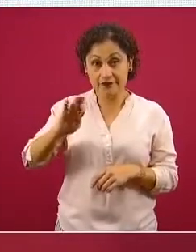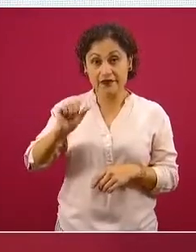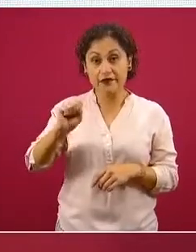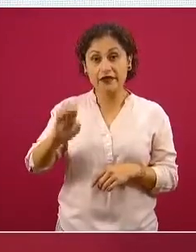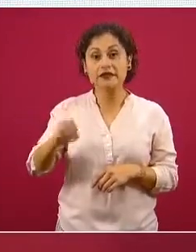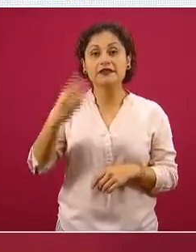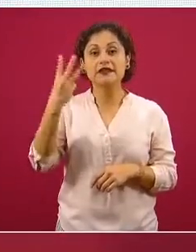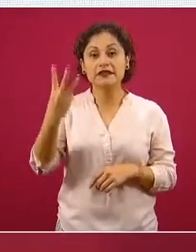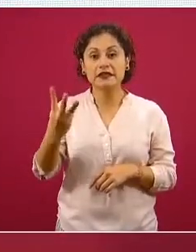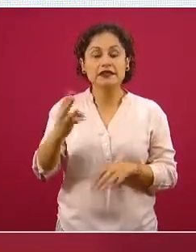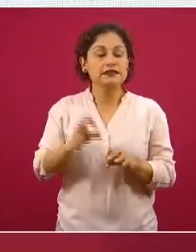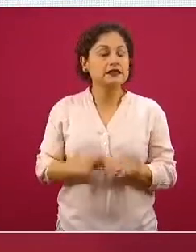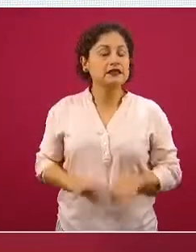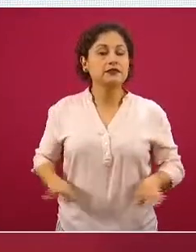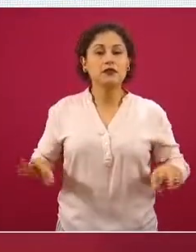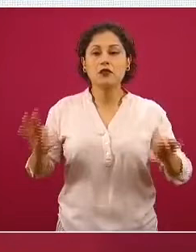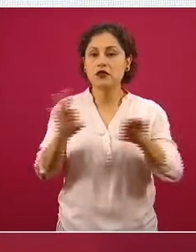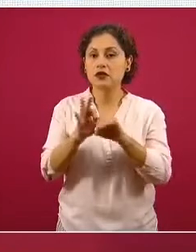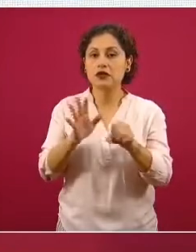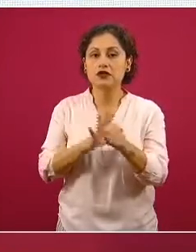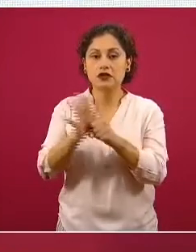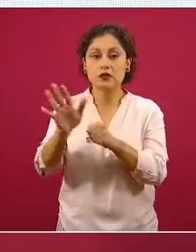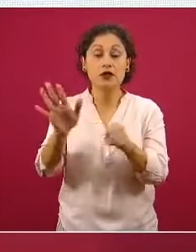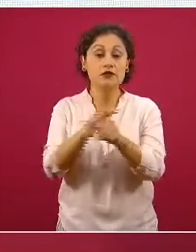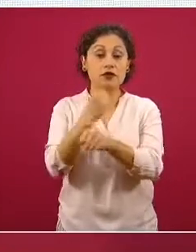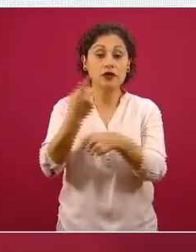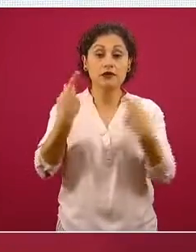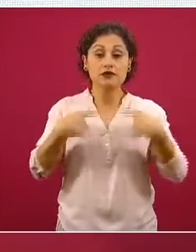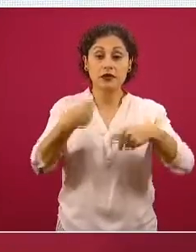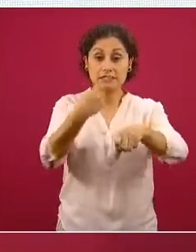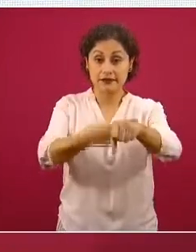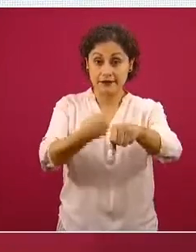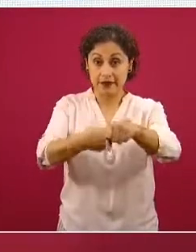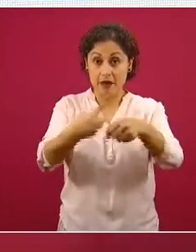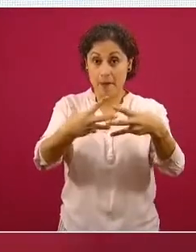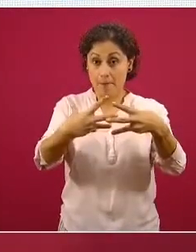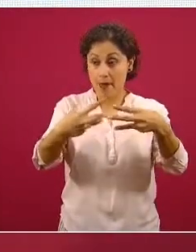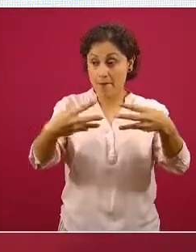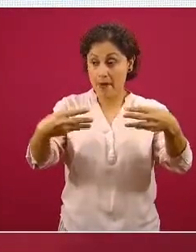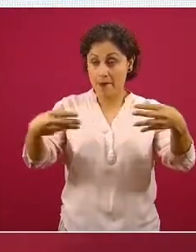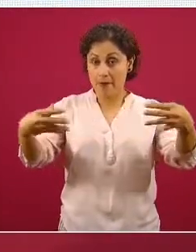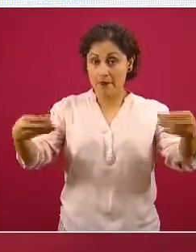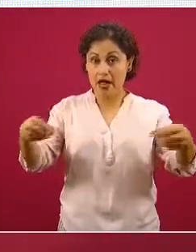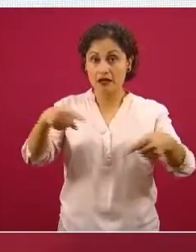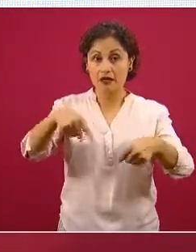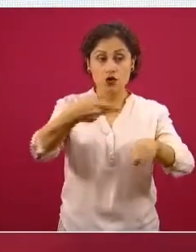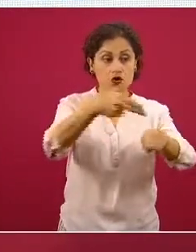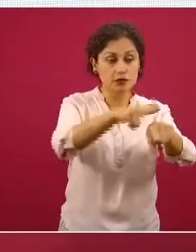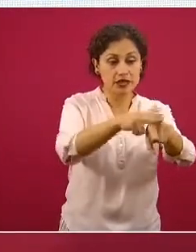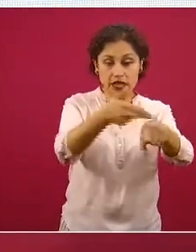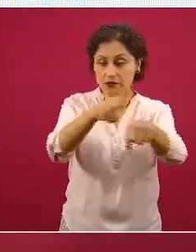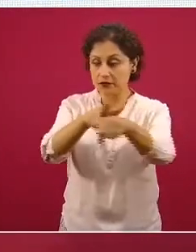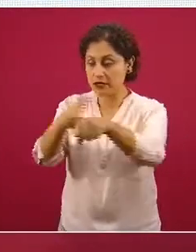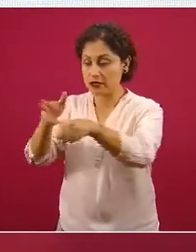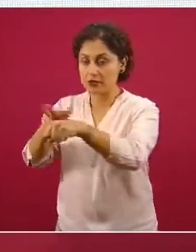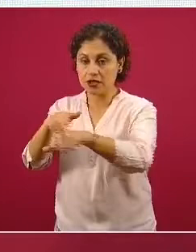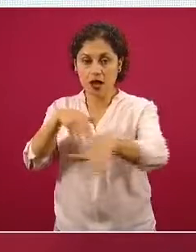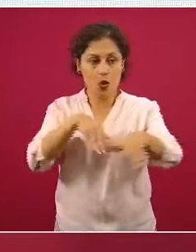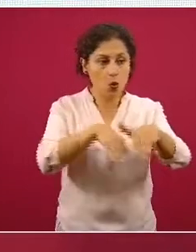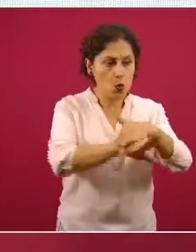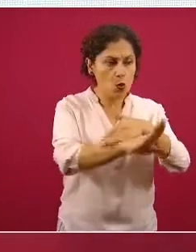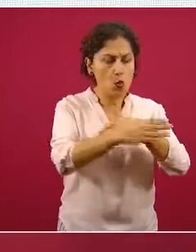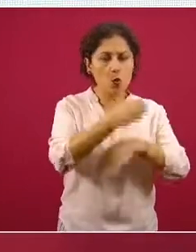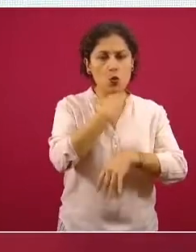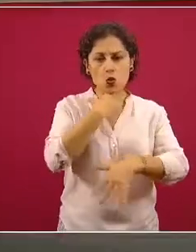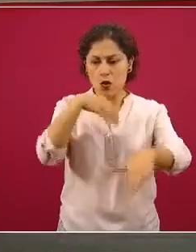el riesgo de que se saturen las unidades médicas. Y por eso, desde la fase 2, empezamos a hacer mucho énfasis en